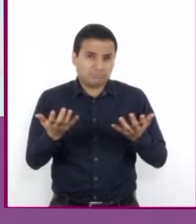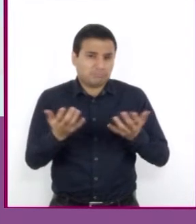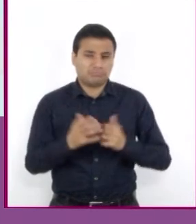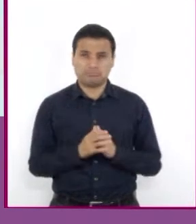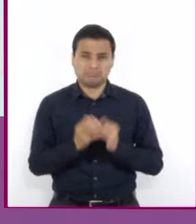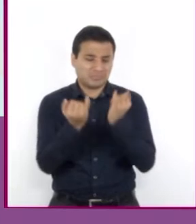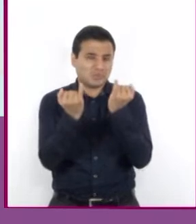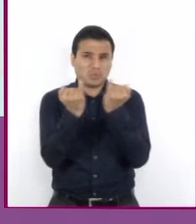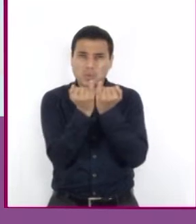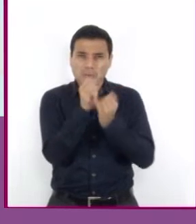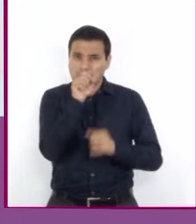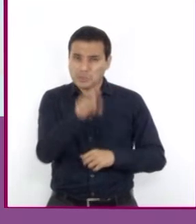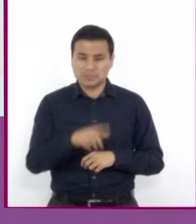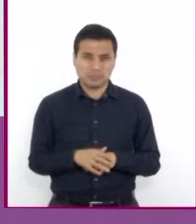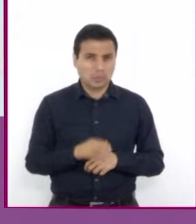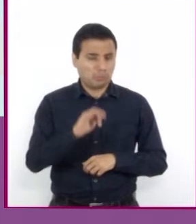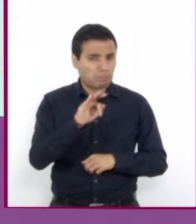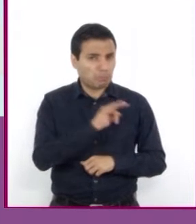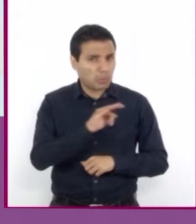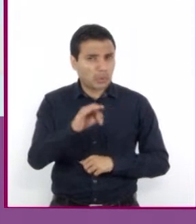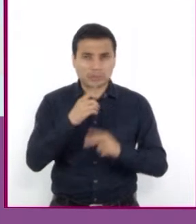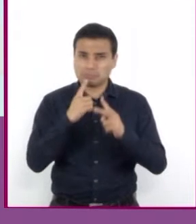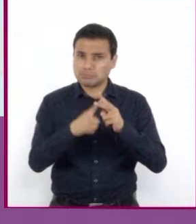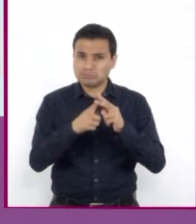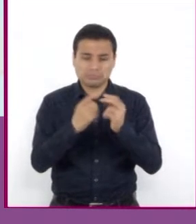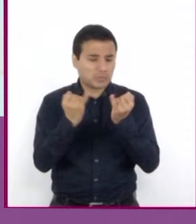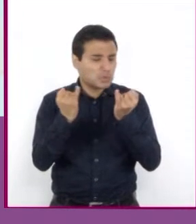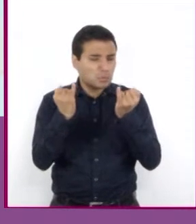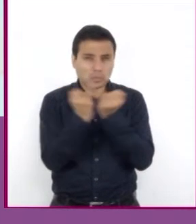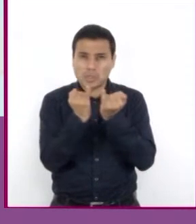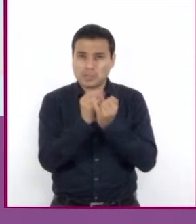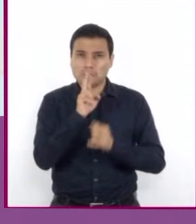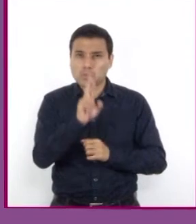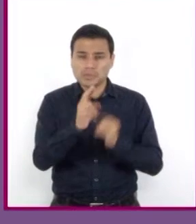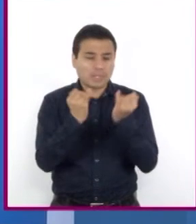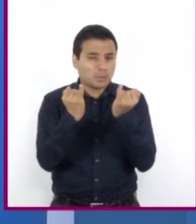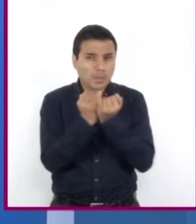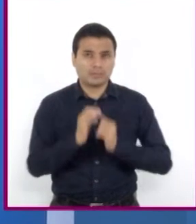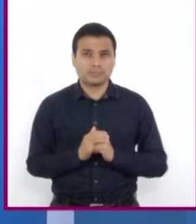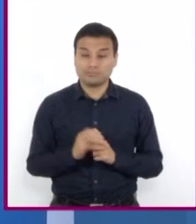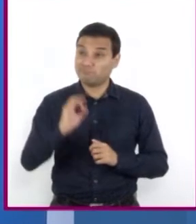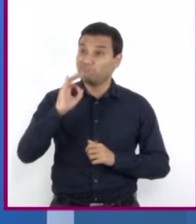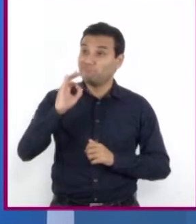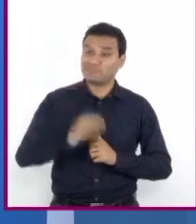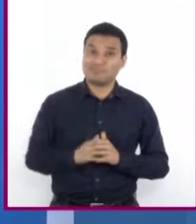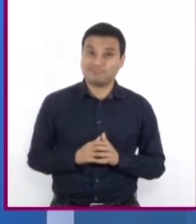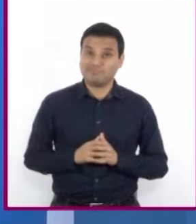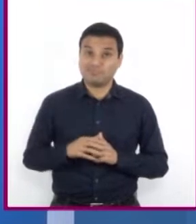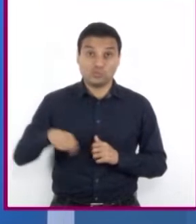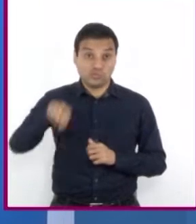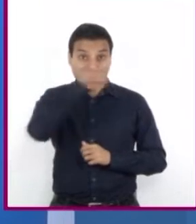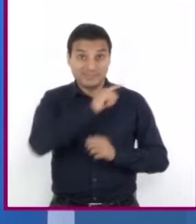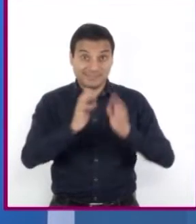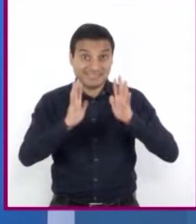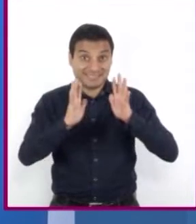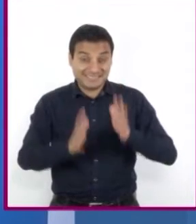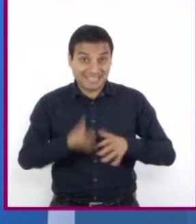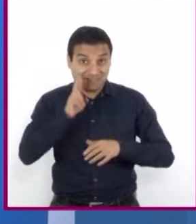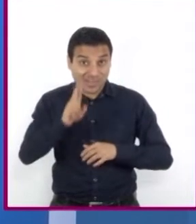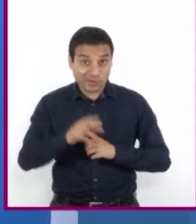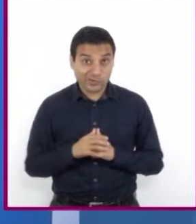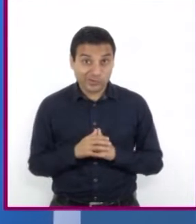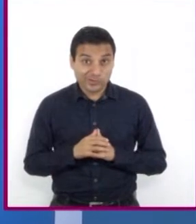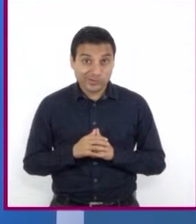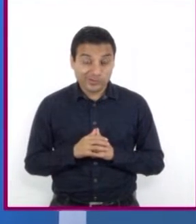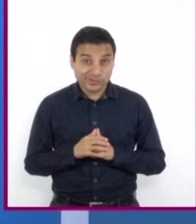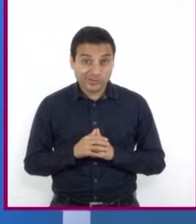con ambas expresiones algebraicas podemos obtener los mismos resultados. ¿Alguien más se percató de esta otra